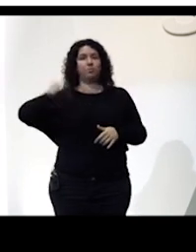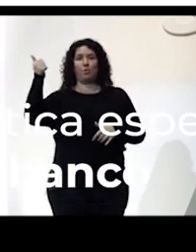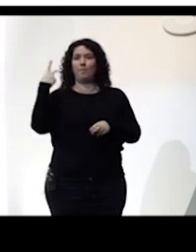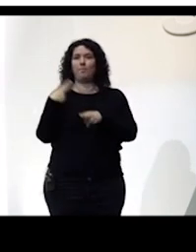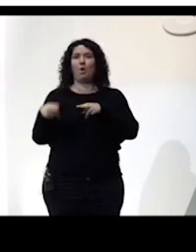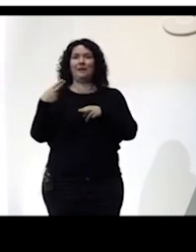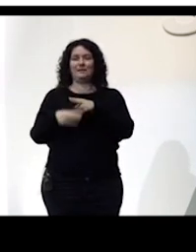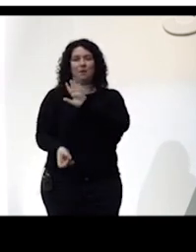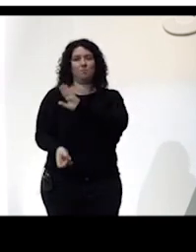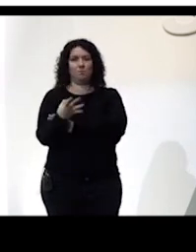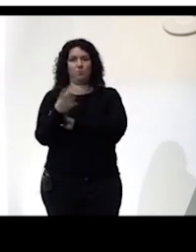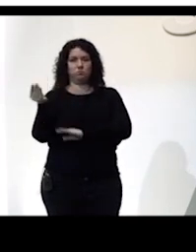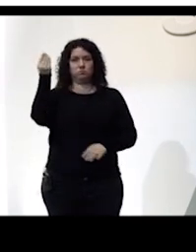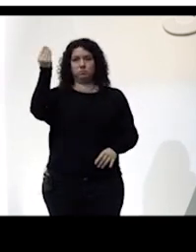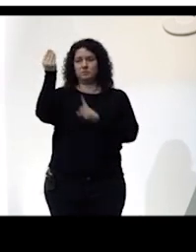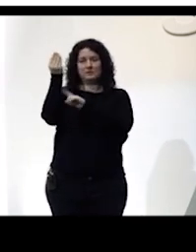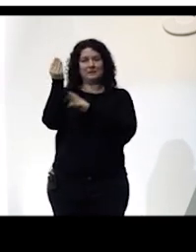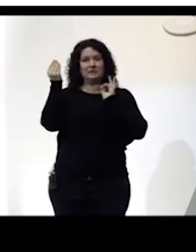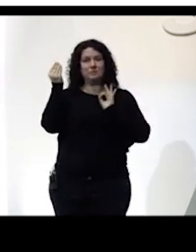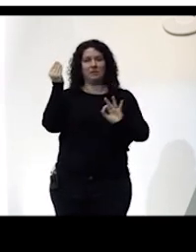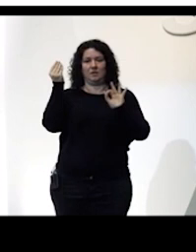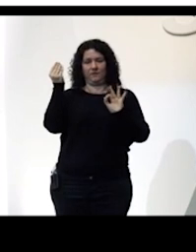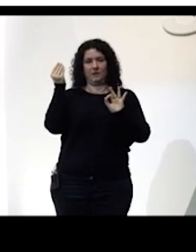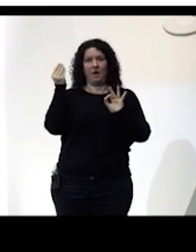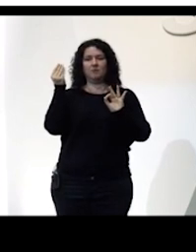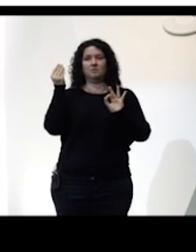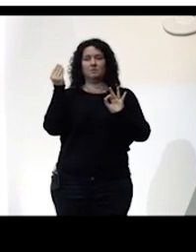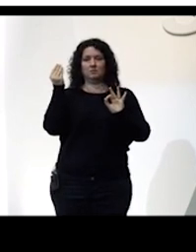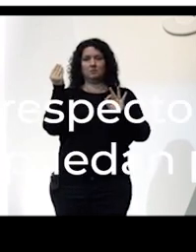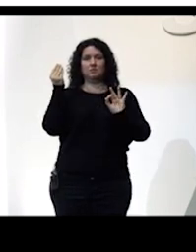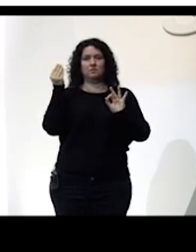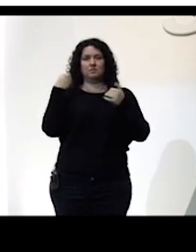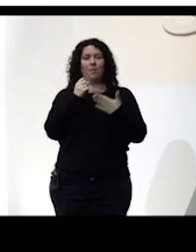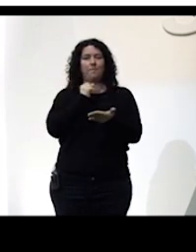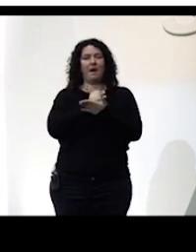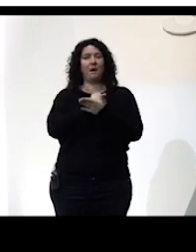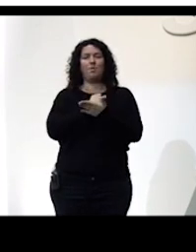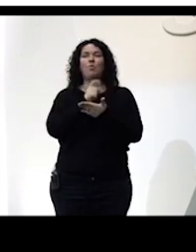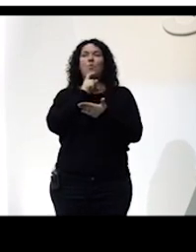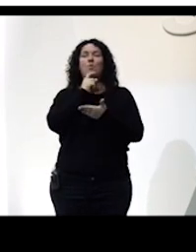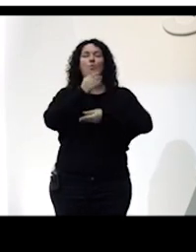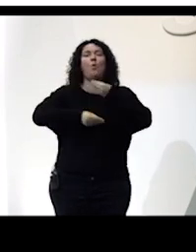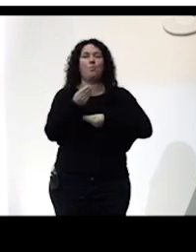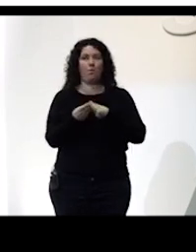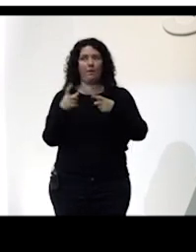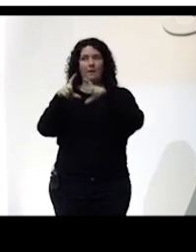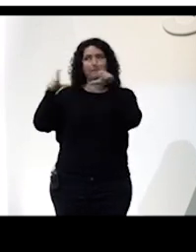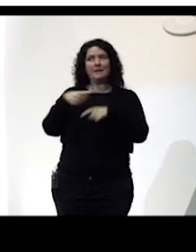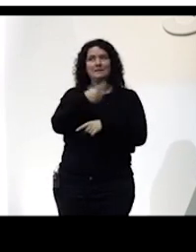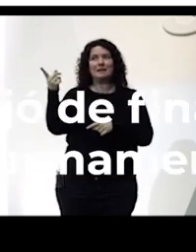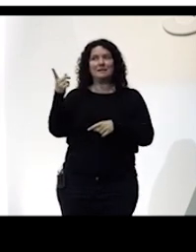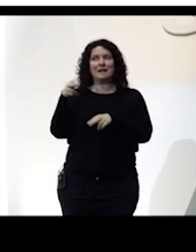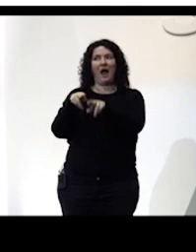que evidentemente una política específica sobre el proceder del banco con respecto a empresas que puedan producir